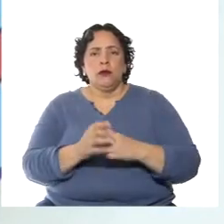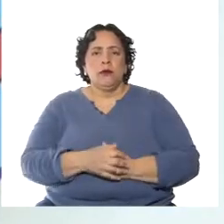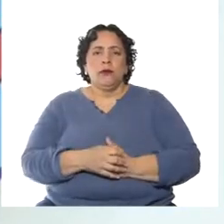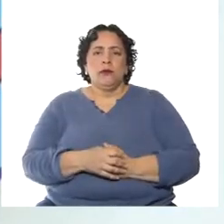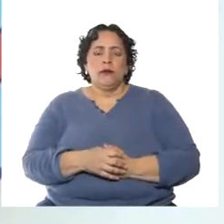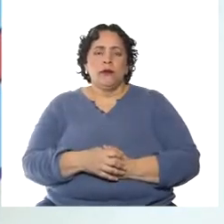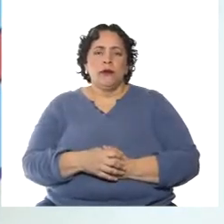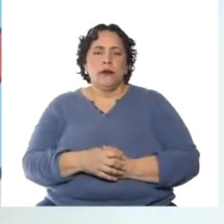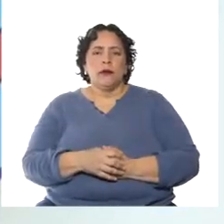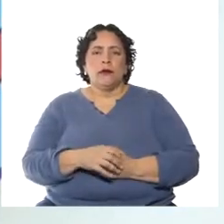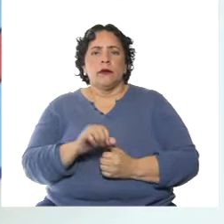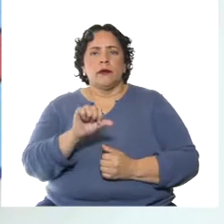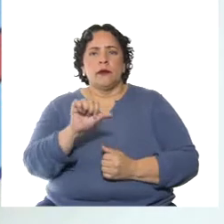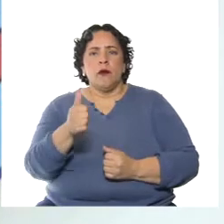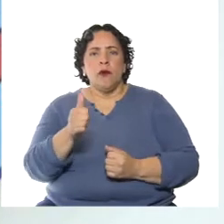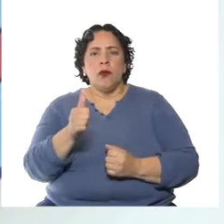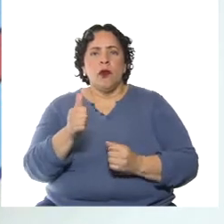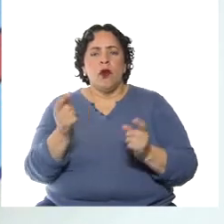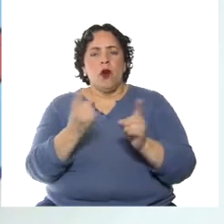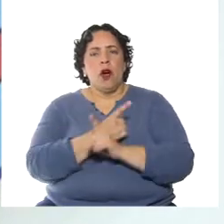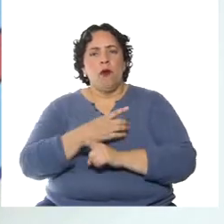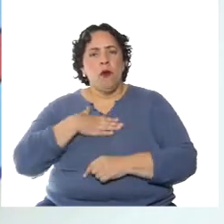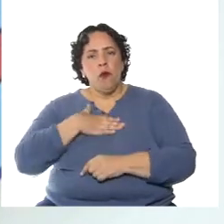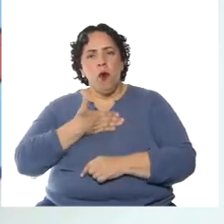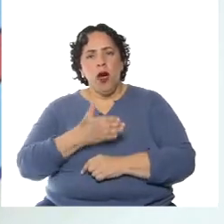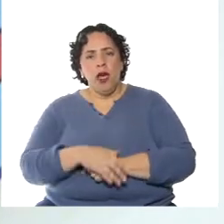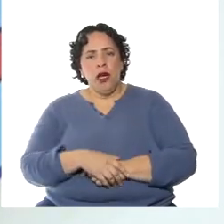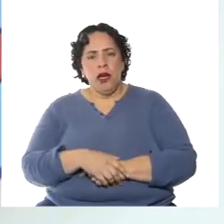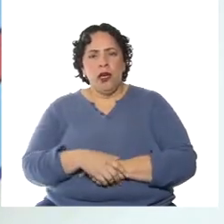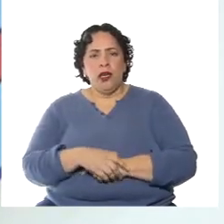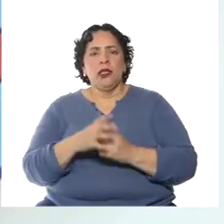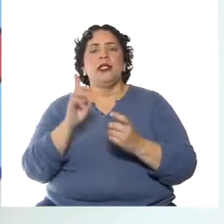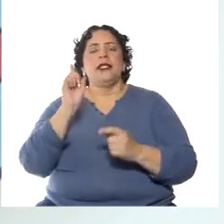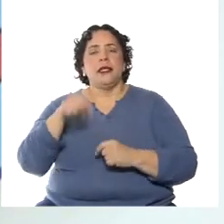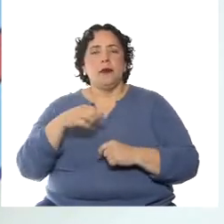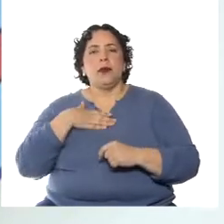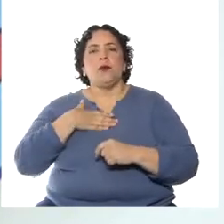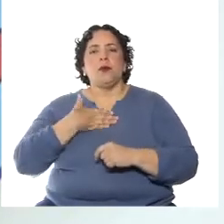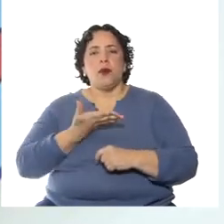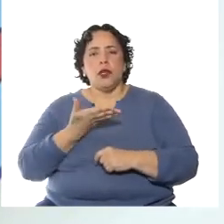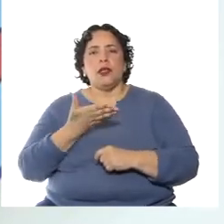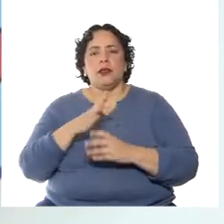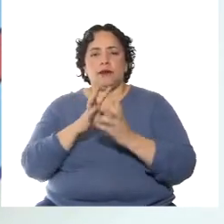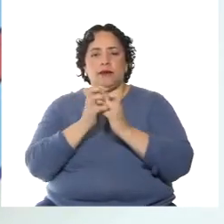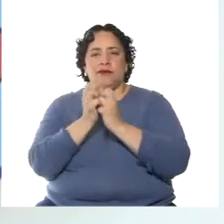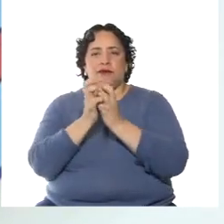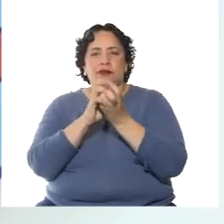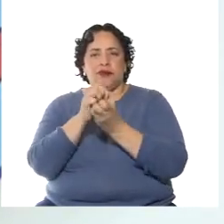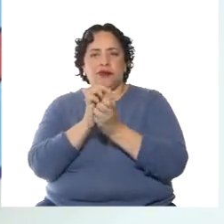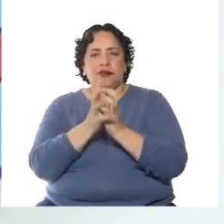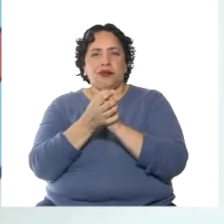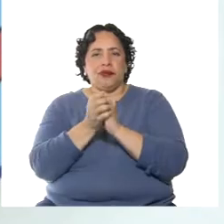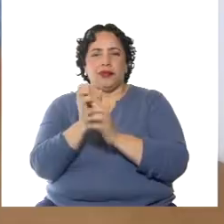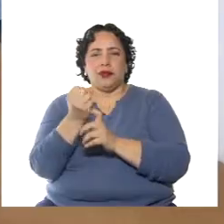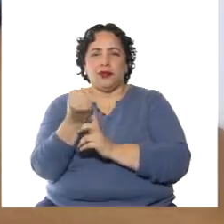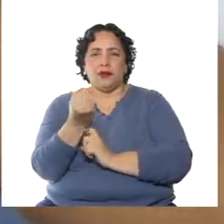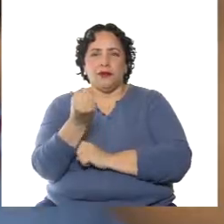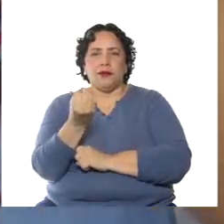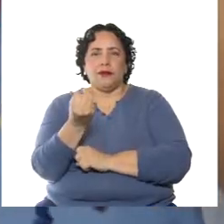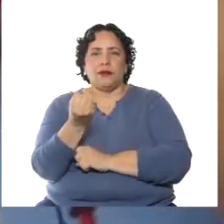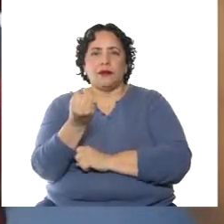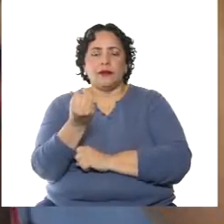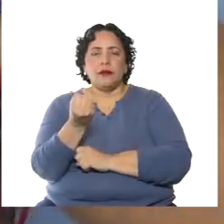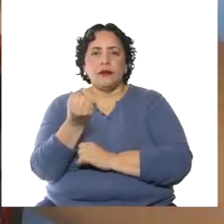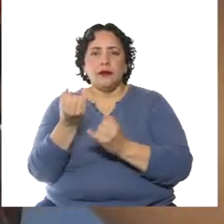en dos partes. ¿Qué otro cambio puede tener la hoja, Heiler? También la hoja la podemos arrugar, y es